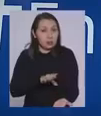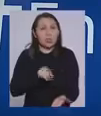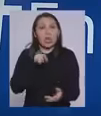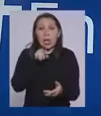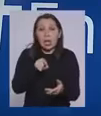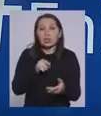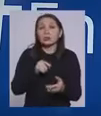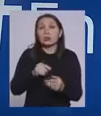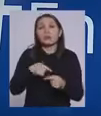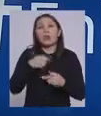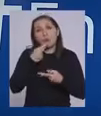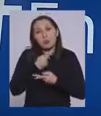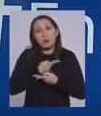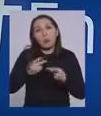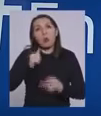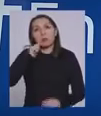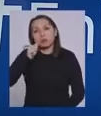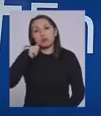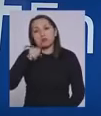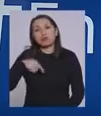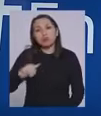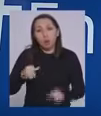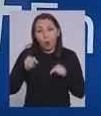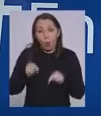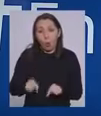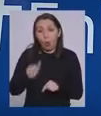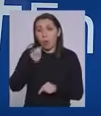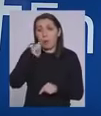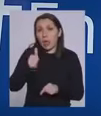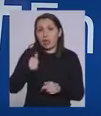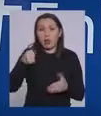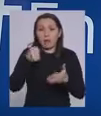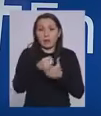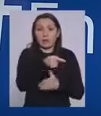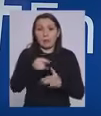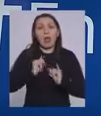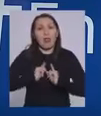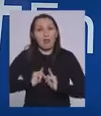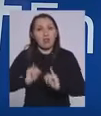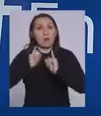va a ir dando cuenta durante hoy día, mañana y durante el fin de semana.